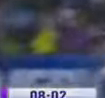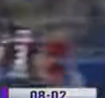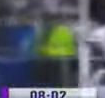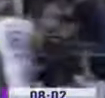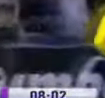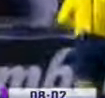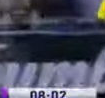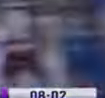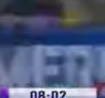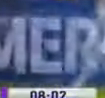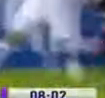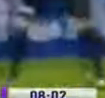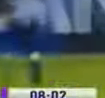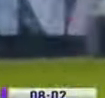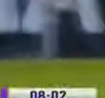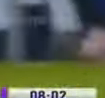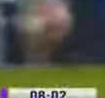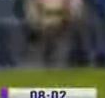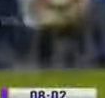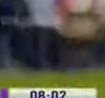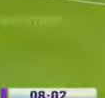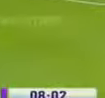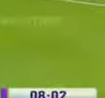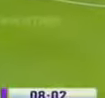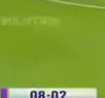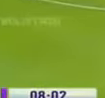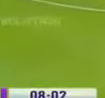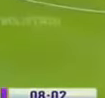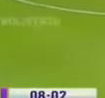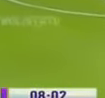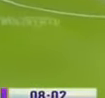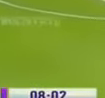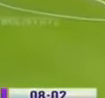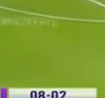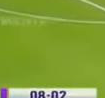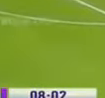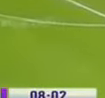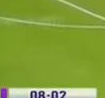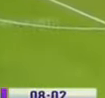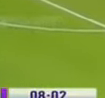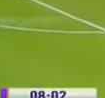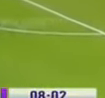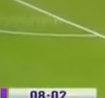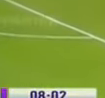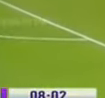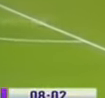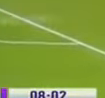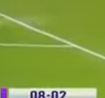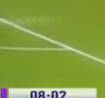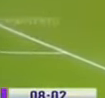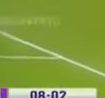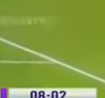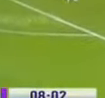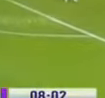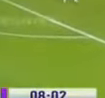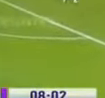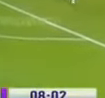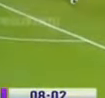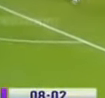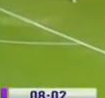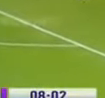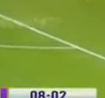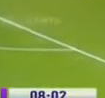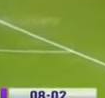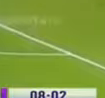tuvo contundencia frente a la portería local. Ahí vemos el gol de Salaverry y ahí están la tanda de los penales, donde pues